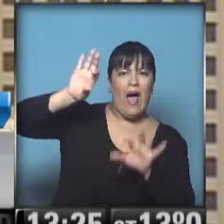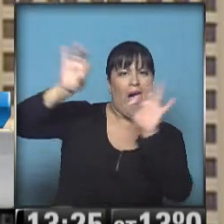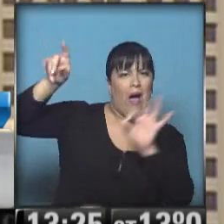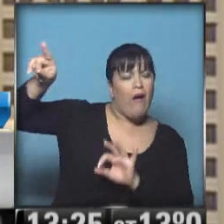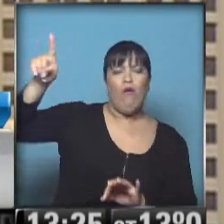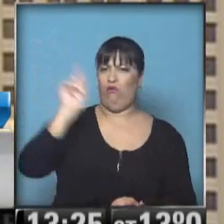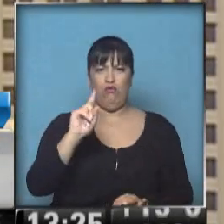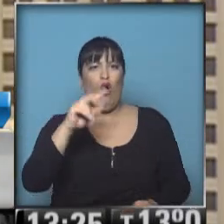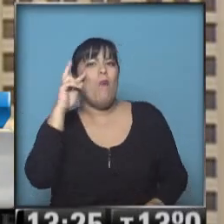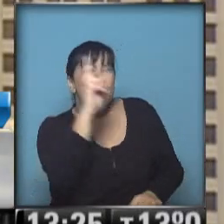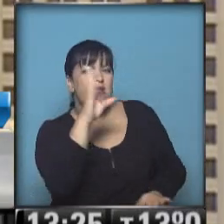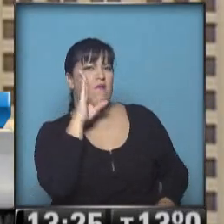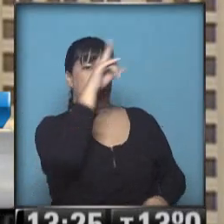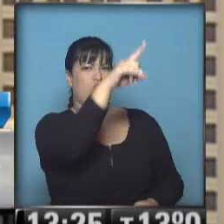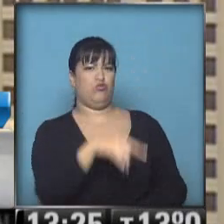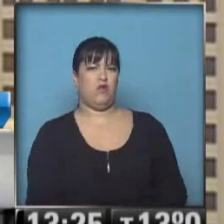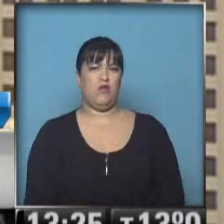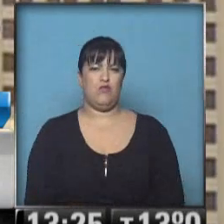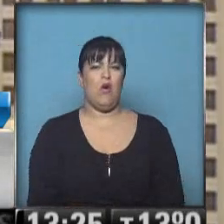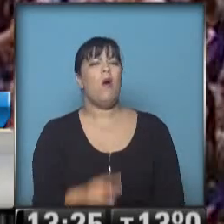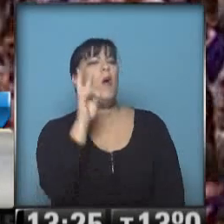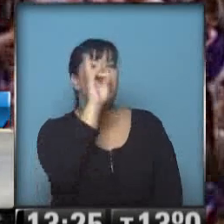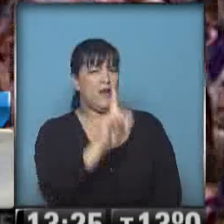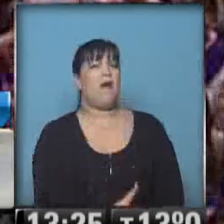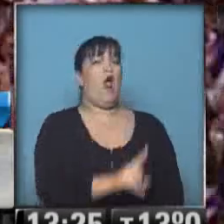el norte, por favor. Miren hacia el